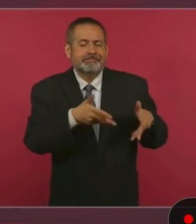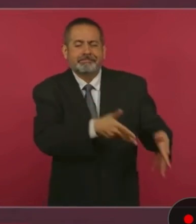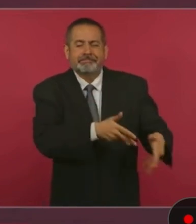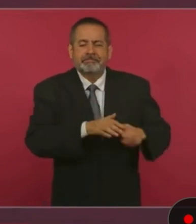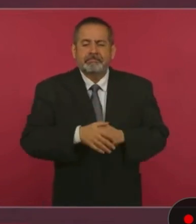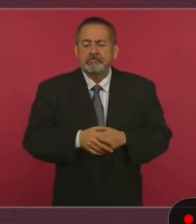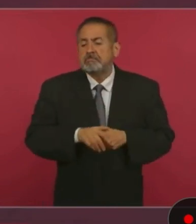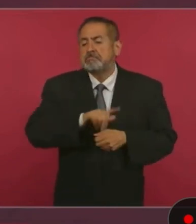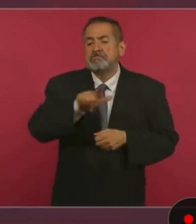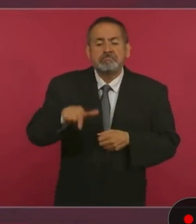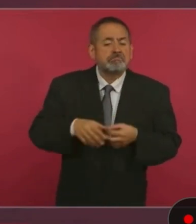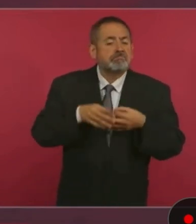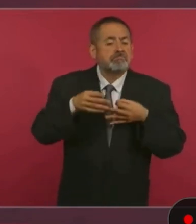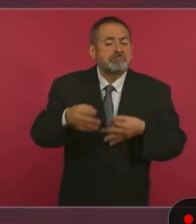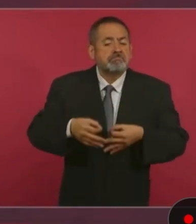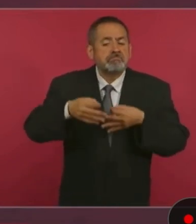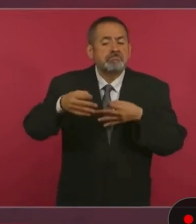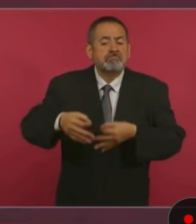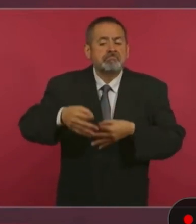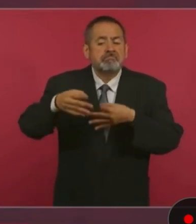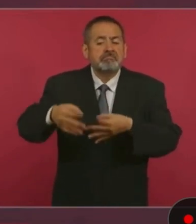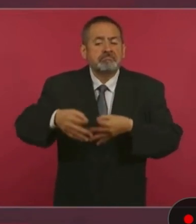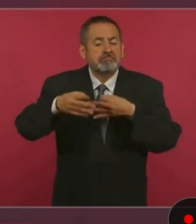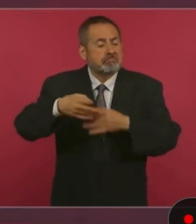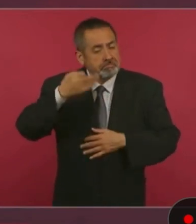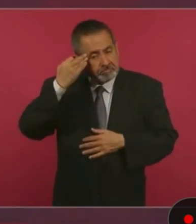para que pase el tiempo.